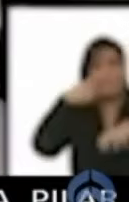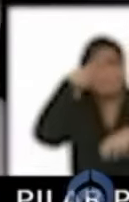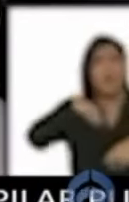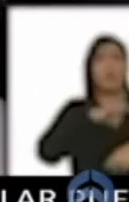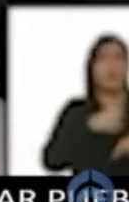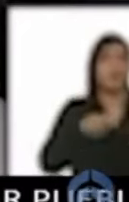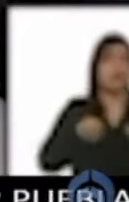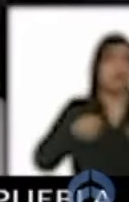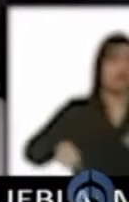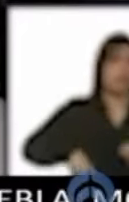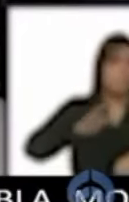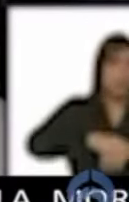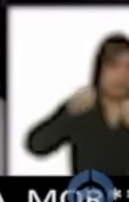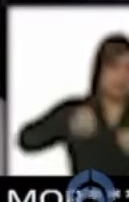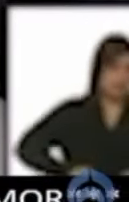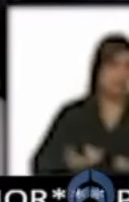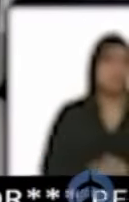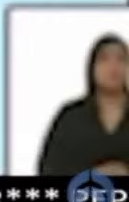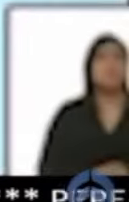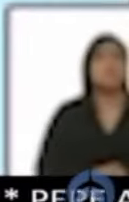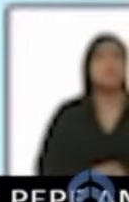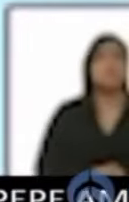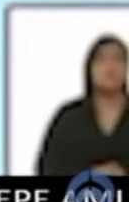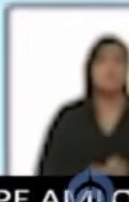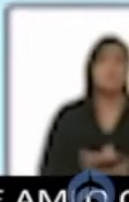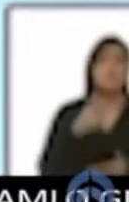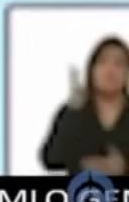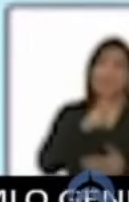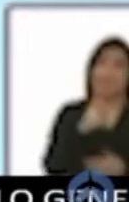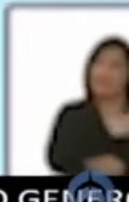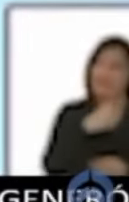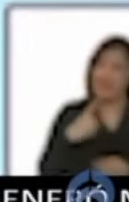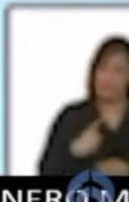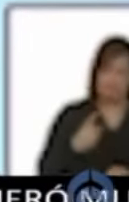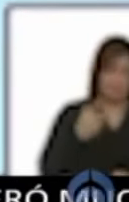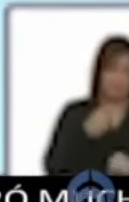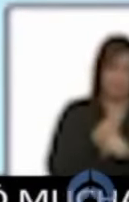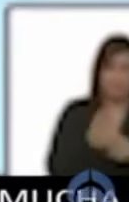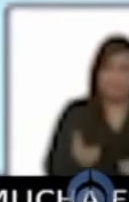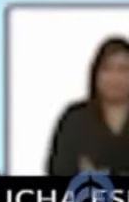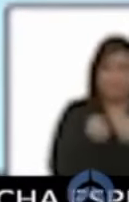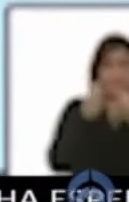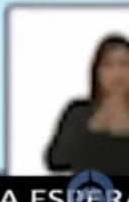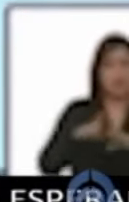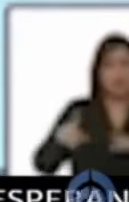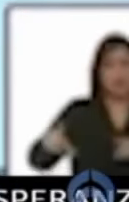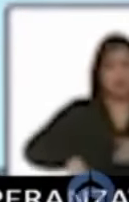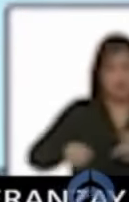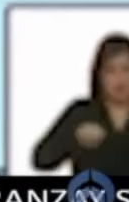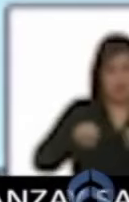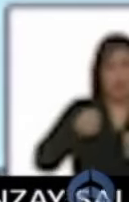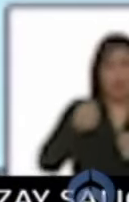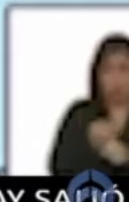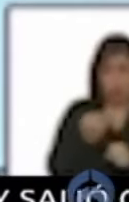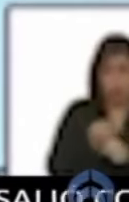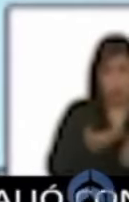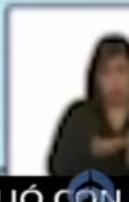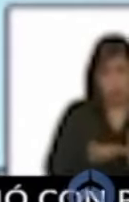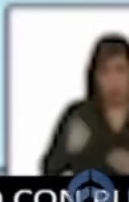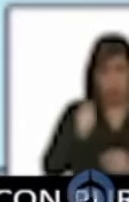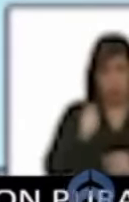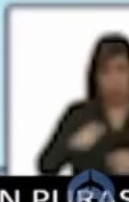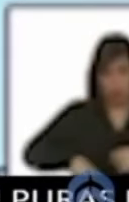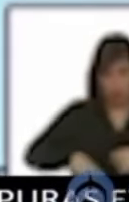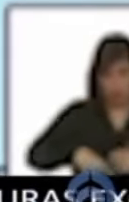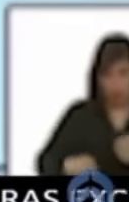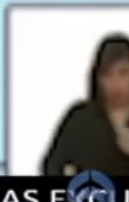Sí. Es indispensable rescatar la gobernabilidad de la ciudad, que se ha perdido en el actual gobierno. Ese es